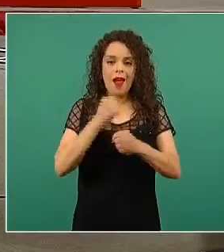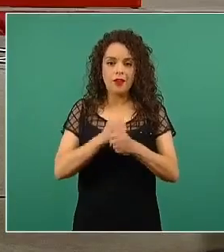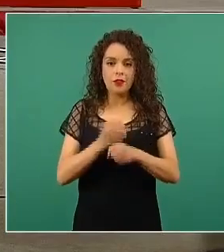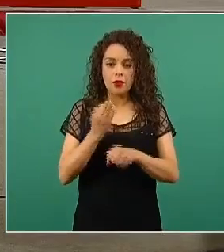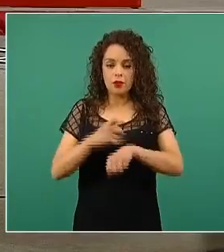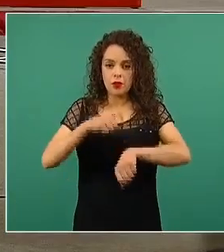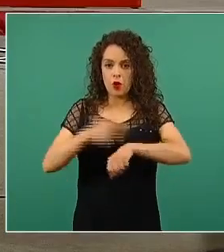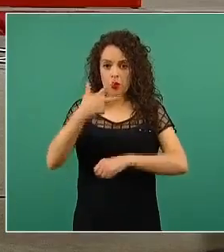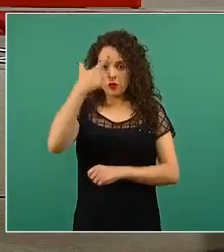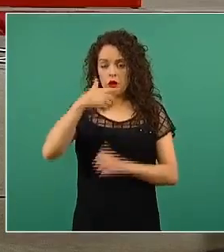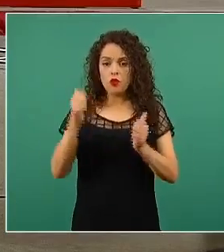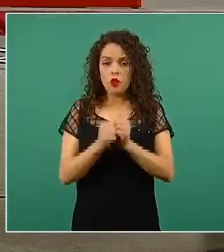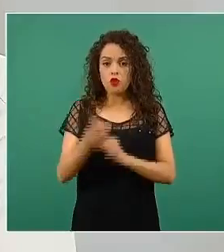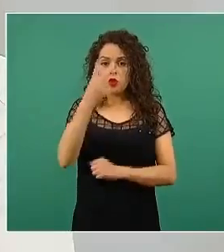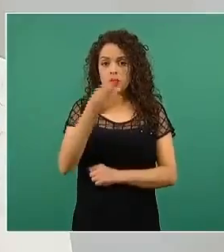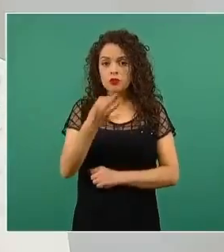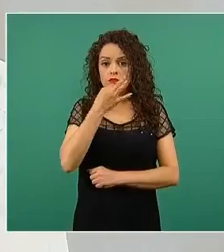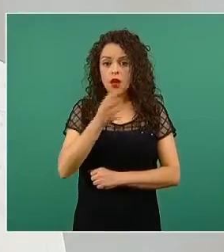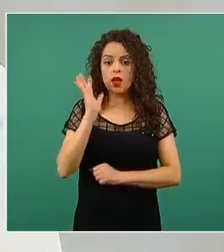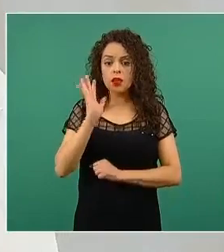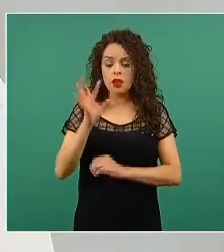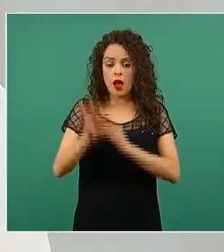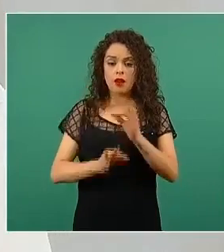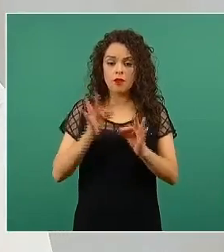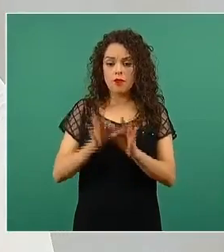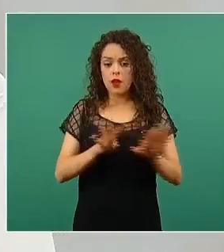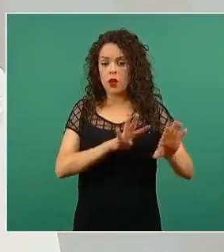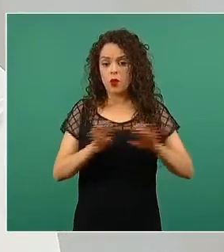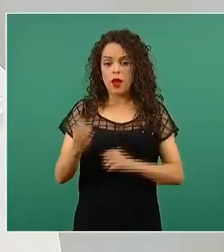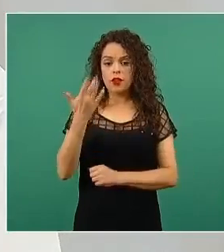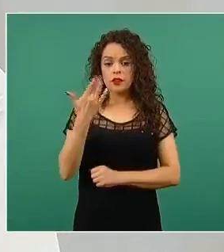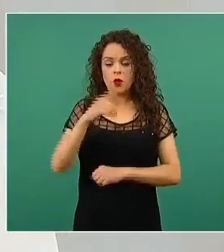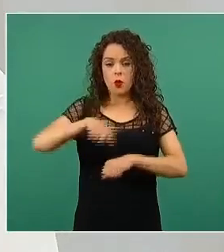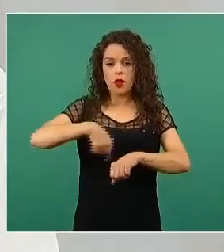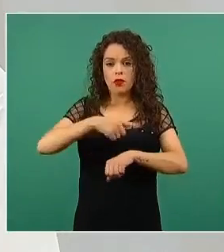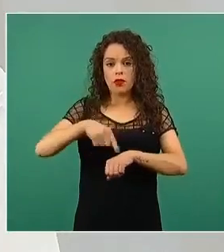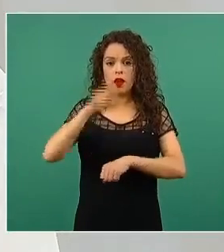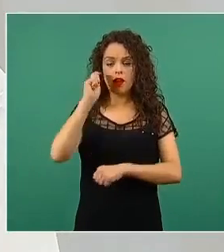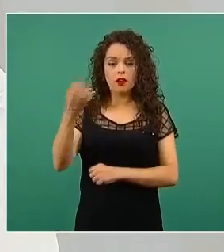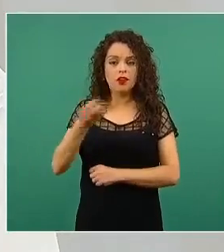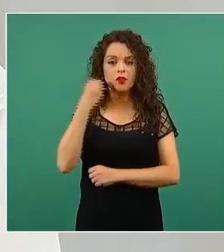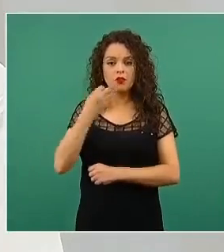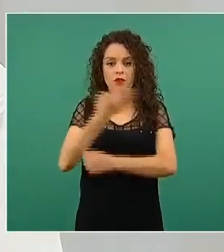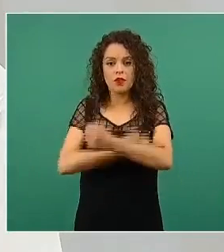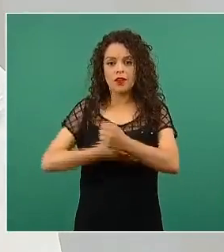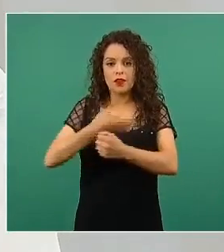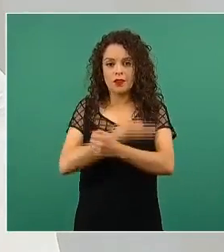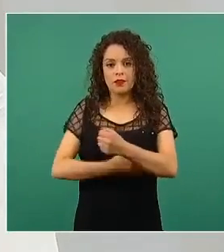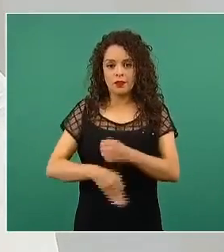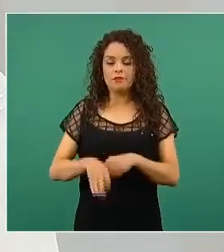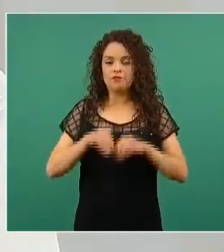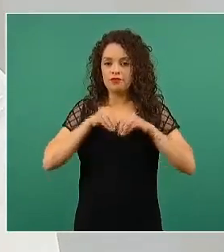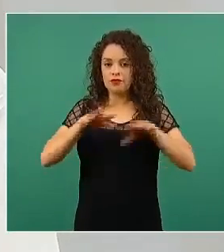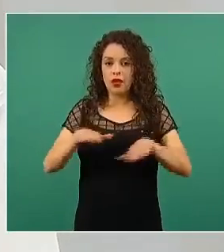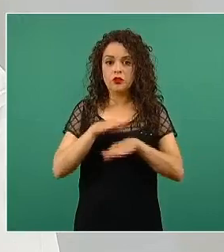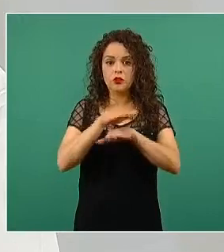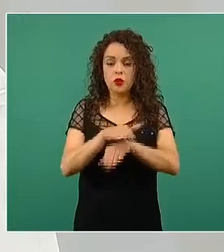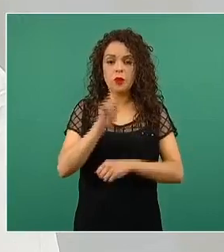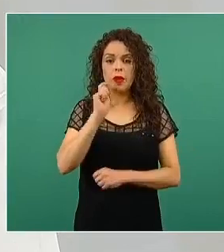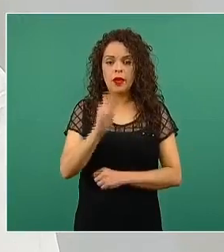2 minutos, se cumplieron 450 horas de transmisión de esta conferencia de prensa vespertina sobre la